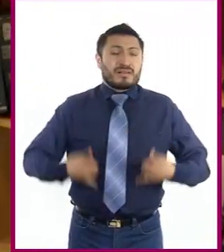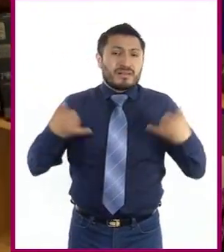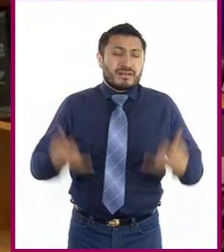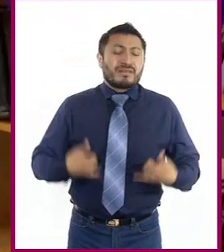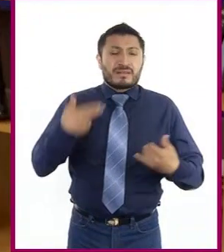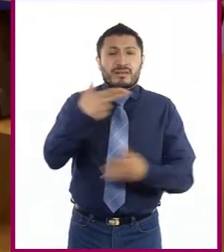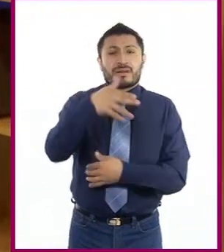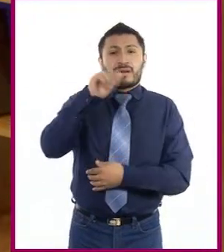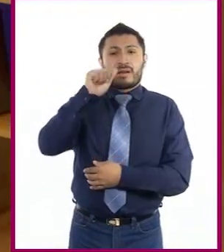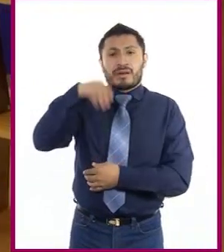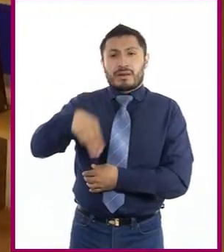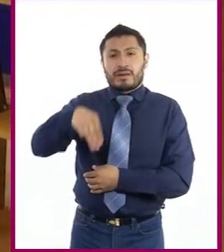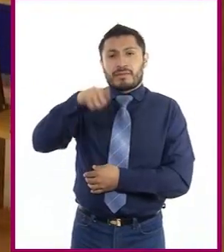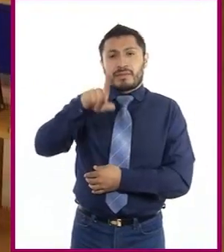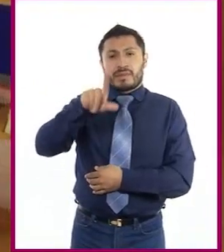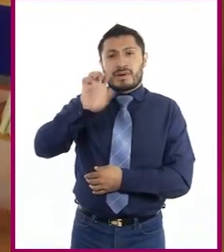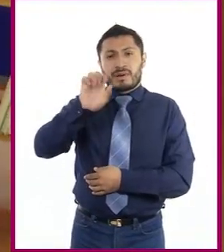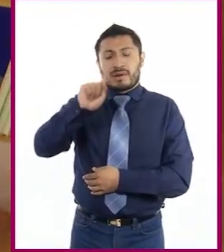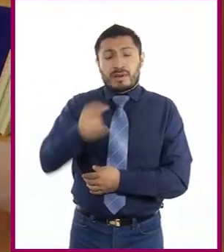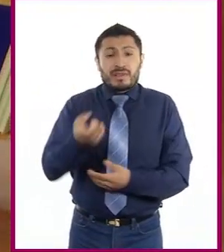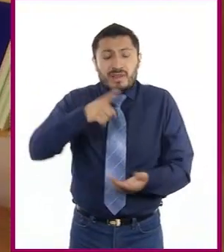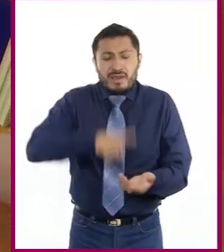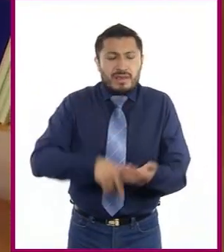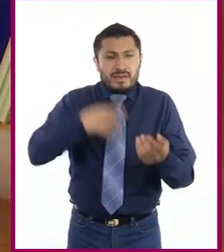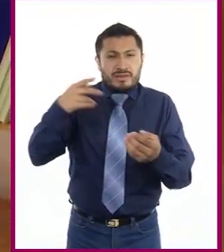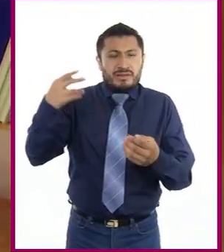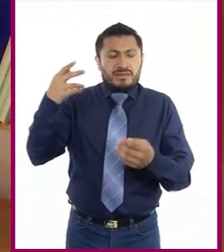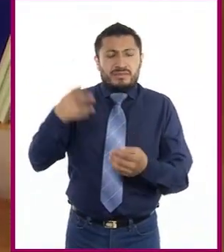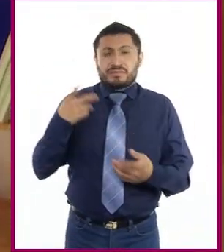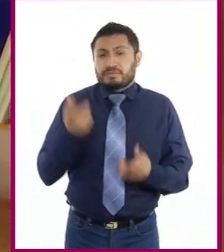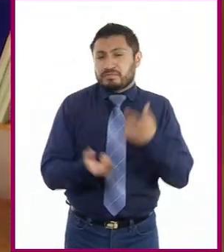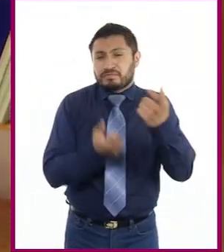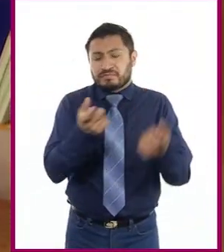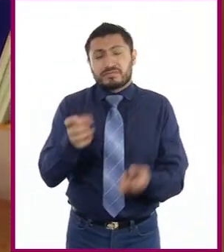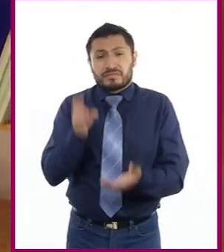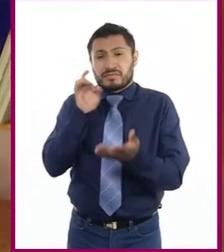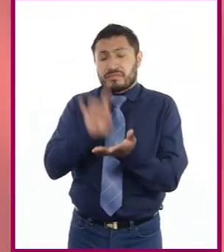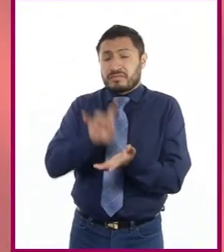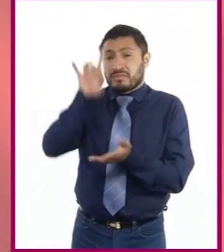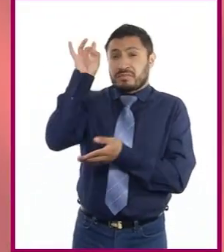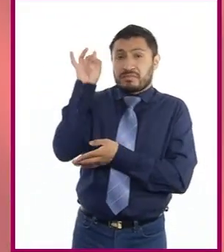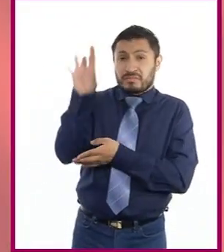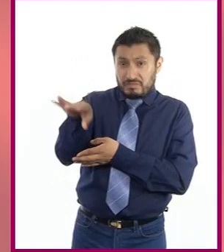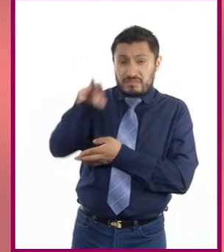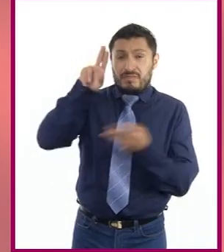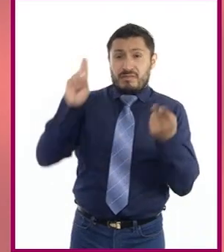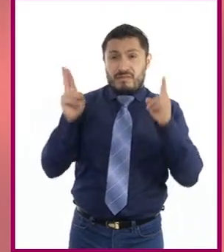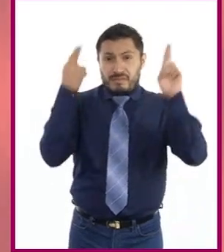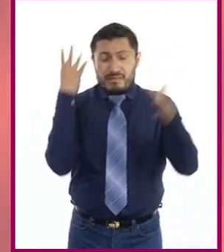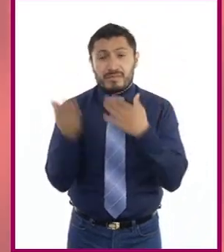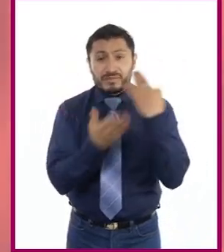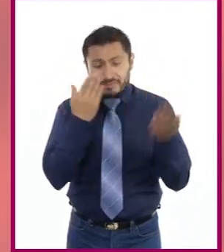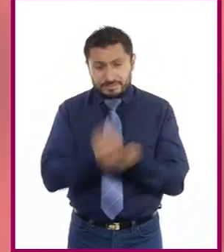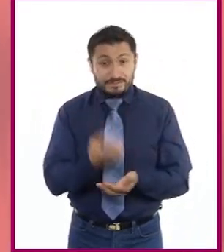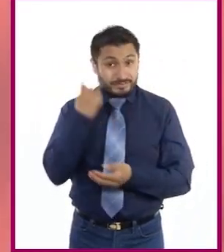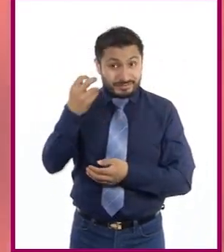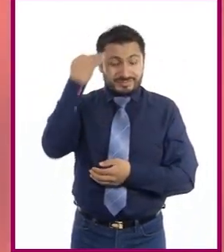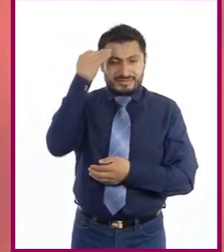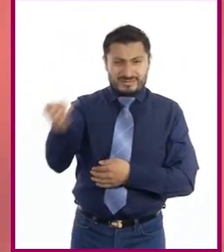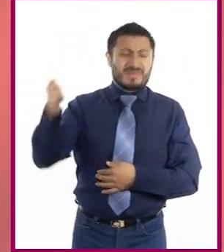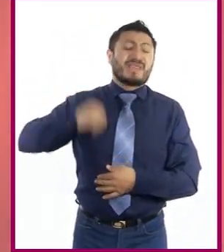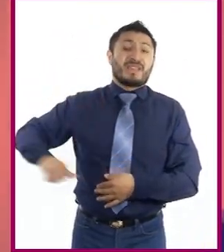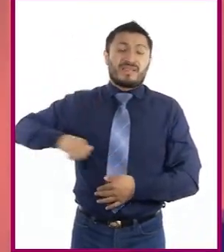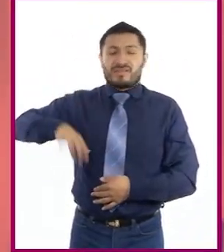Hamlet, pertenecientes a la nobleza, eran enviados a las universidades. Claro, durante esa época,